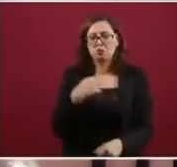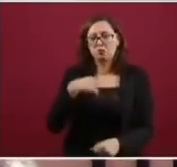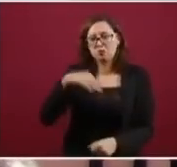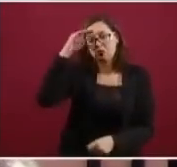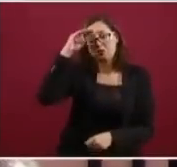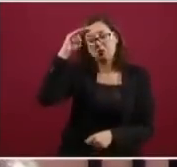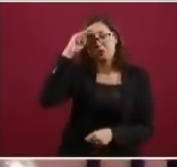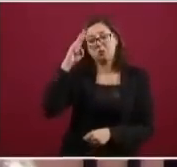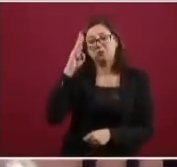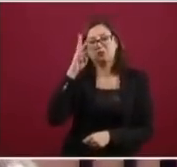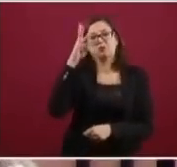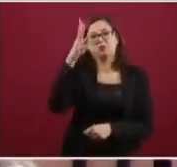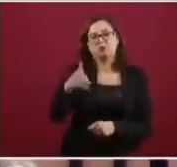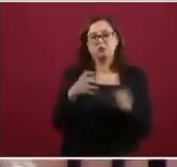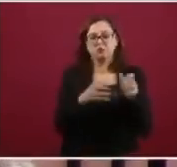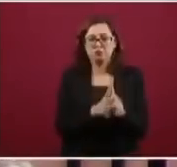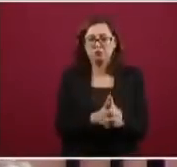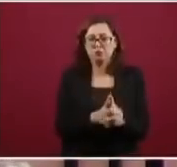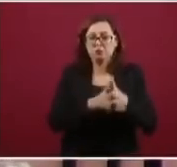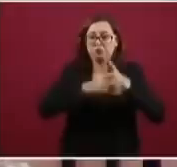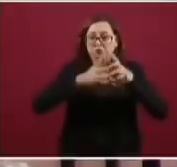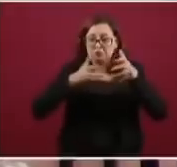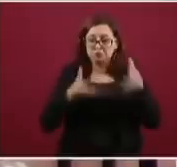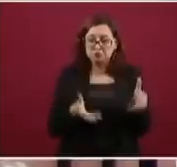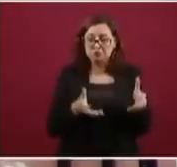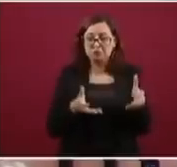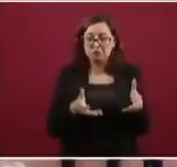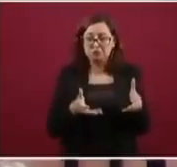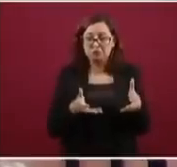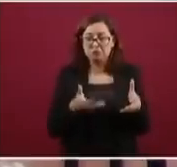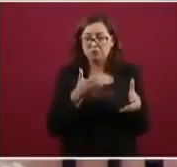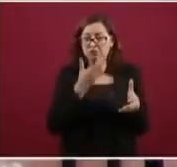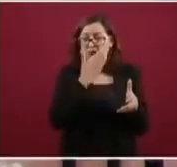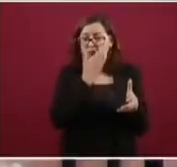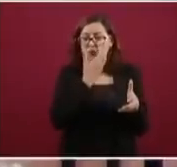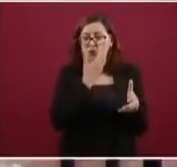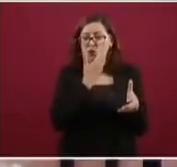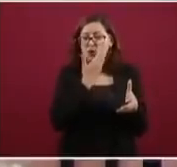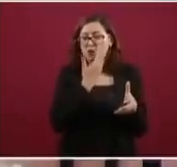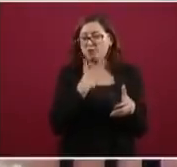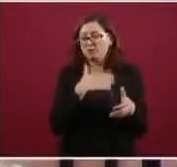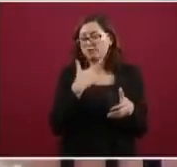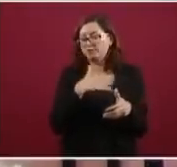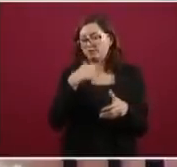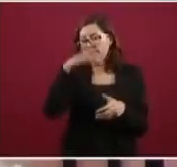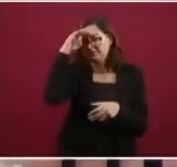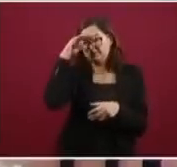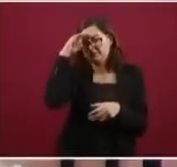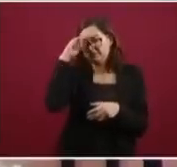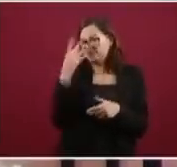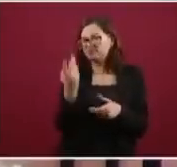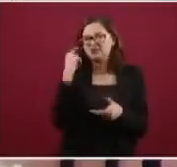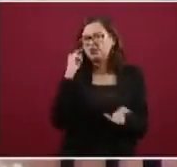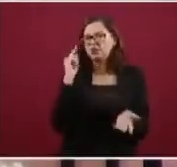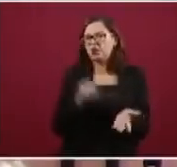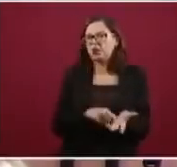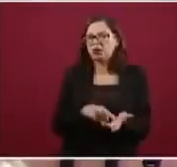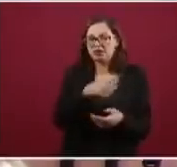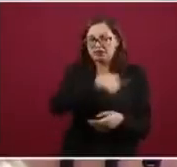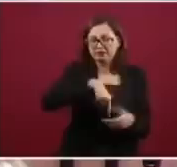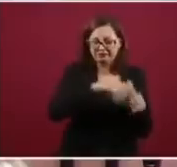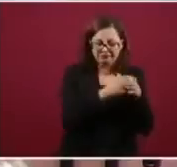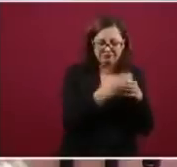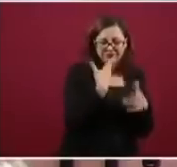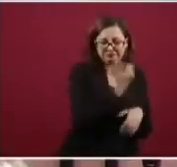que nosotros estamos viendo son crecimientos que de alguna manera no están muy creíbles para los analistas y estaban diciendo